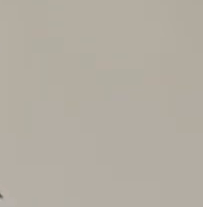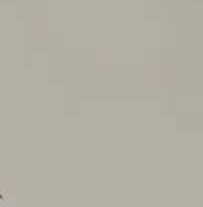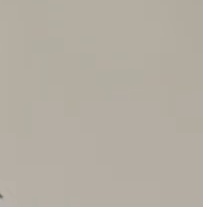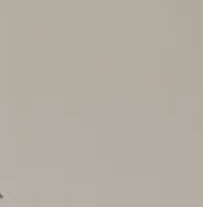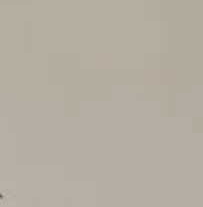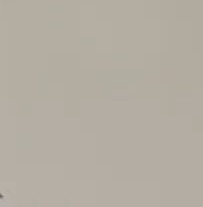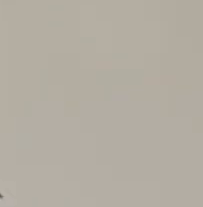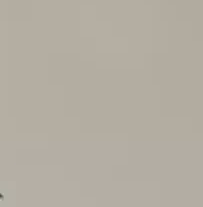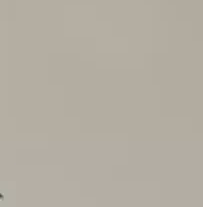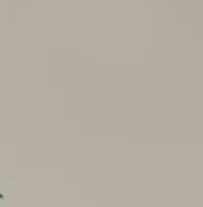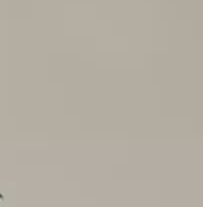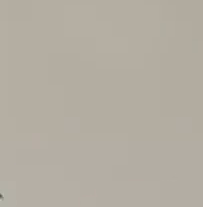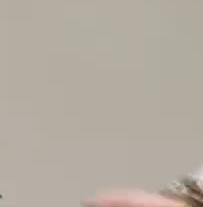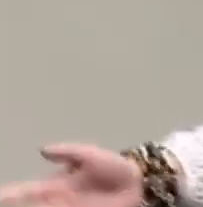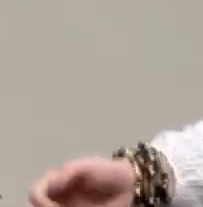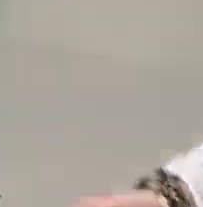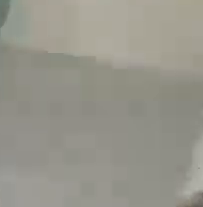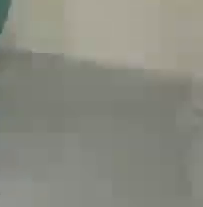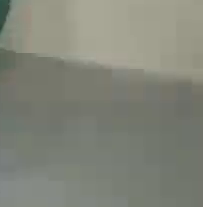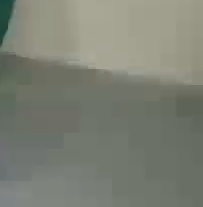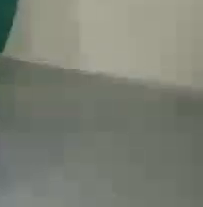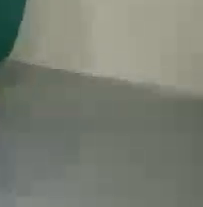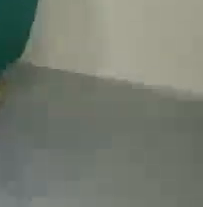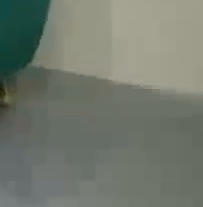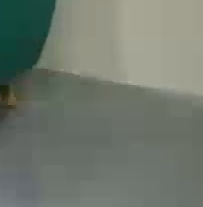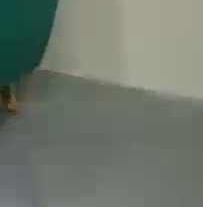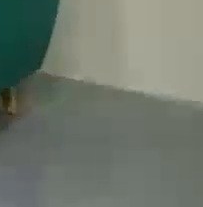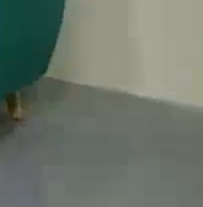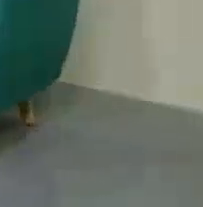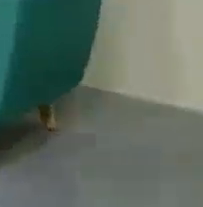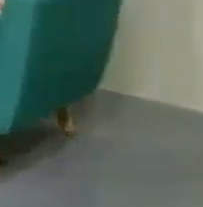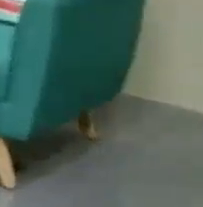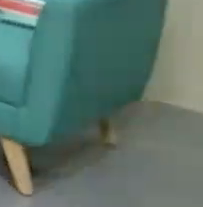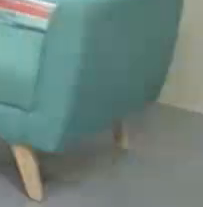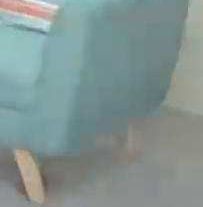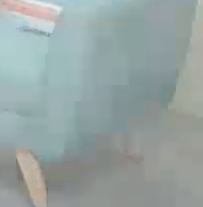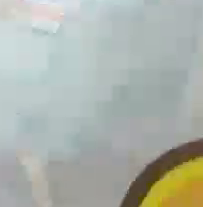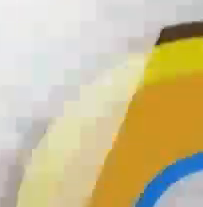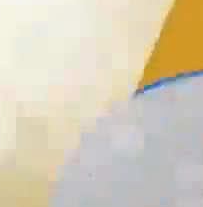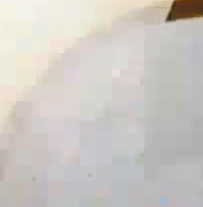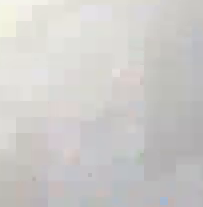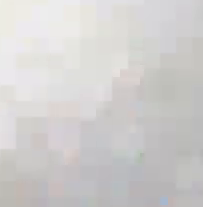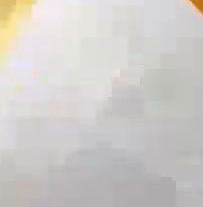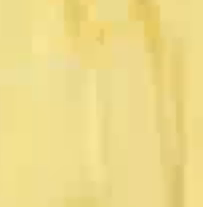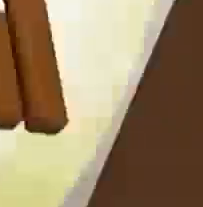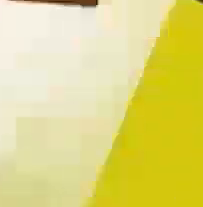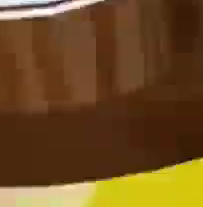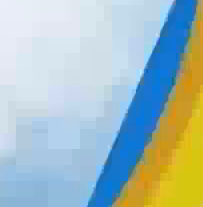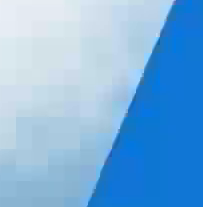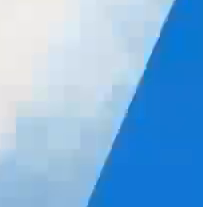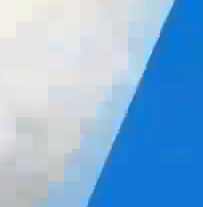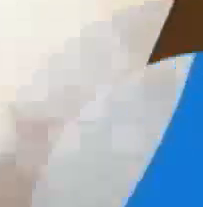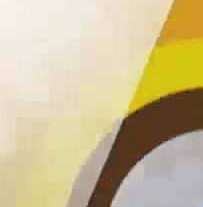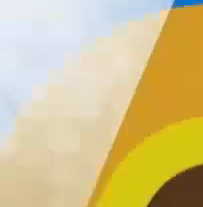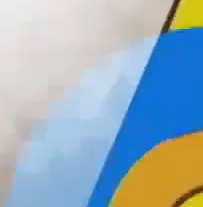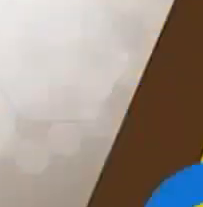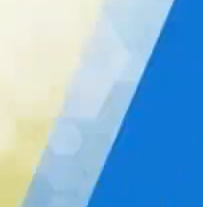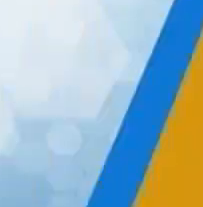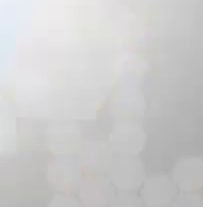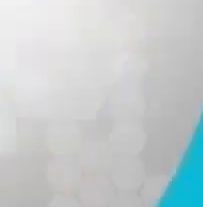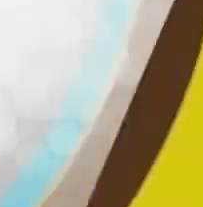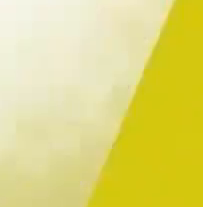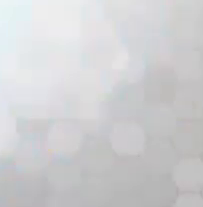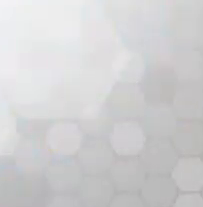través de 13 Costa Rica Televisión. Los esperamos. Pero sin apuros, Costa Rica,